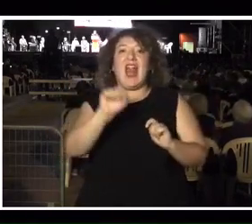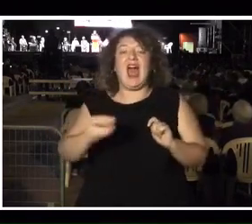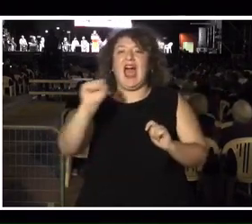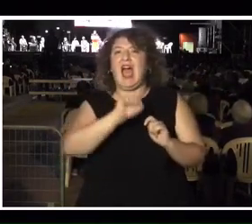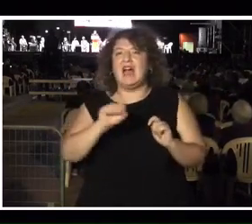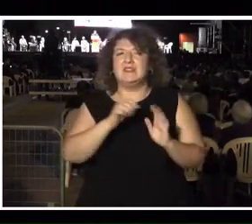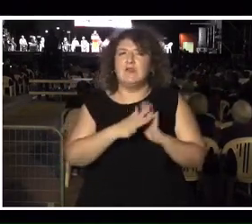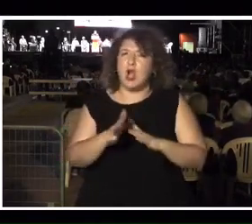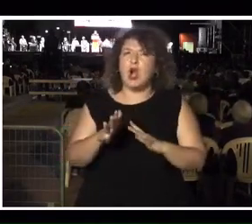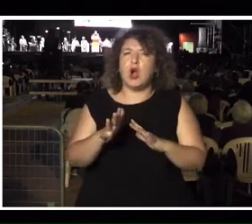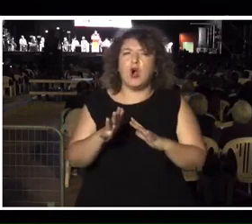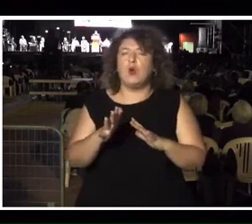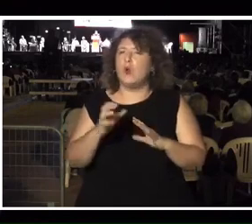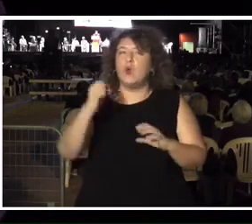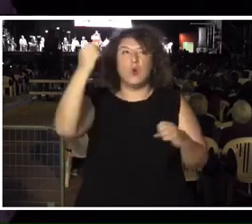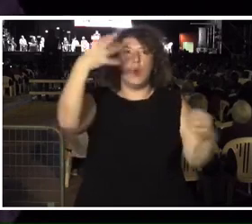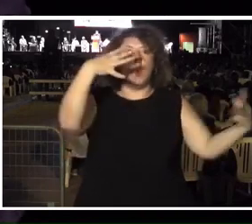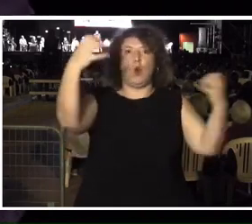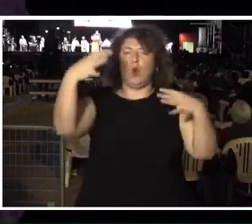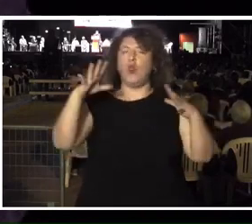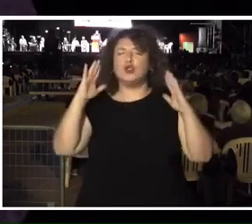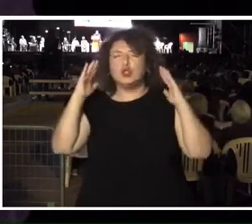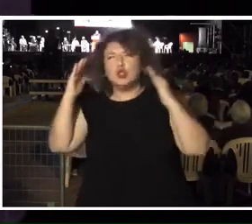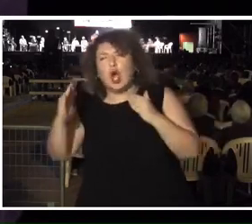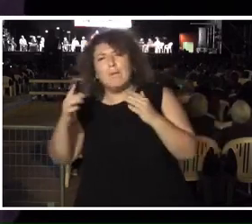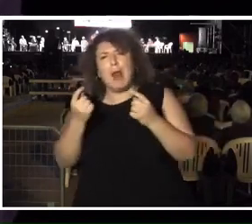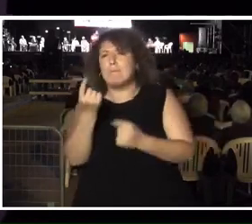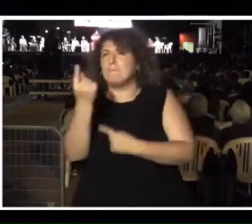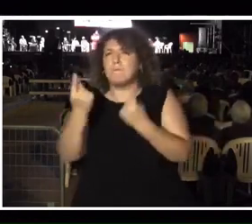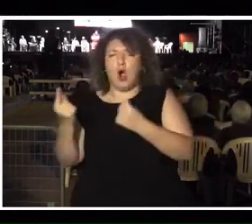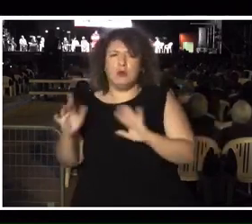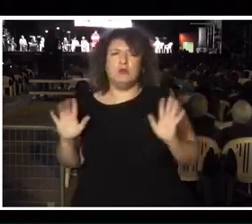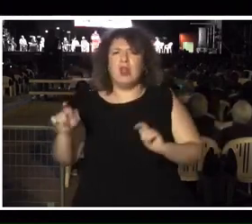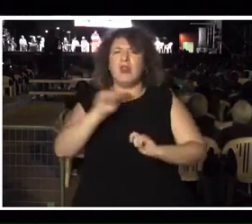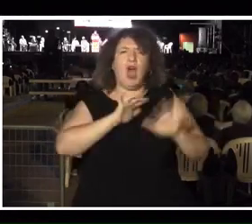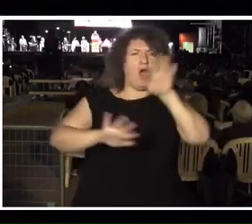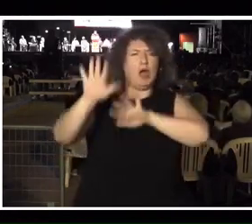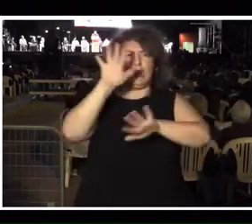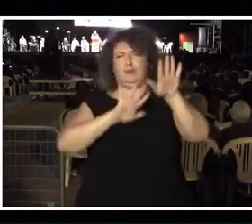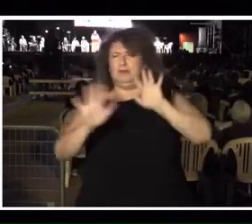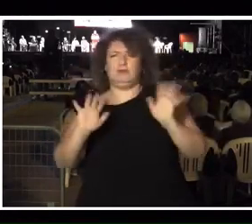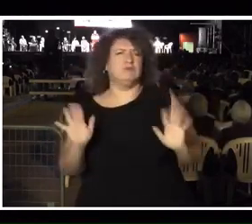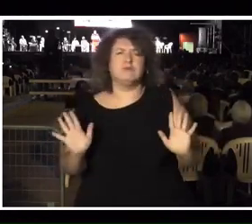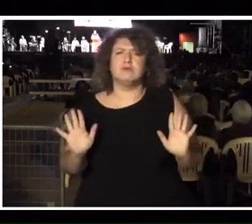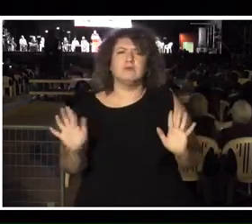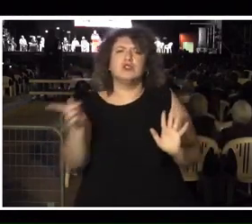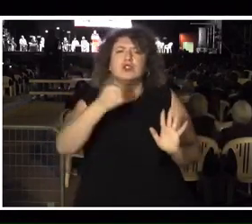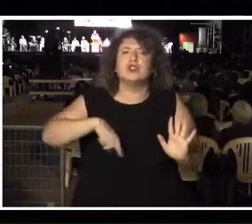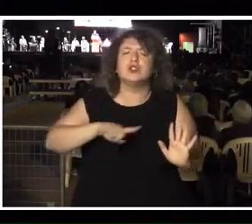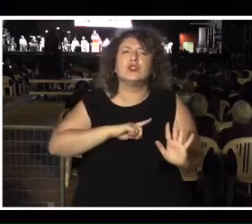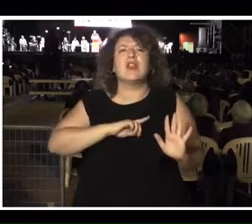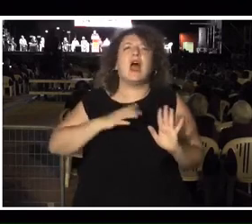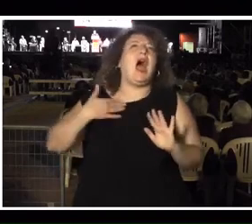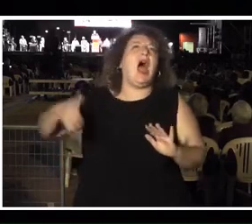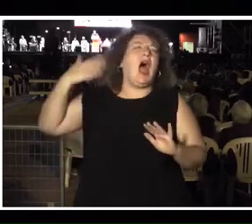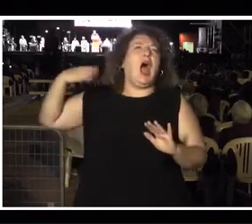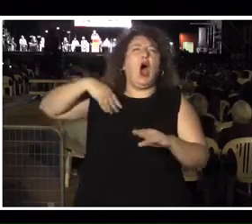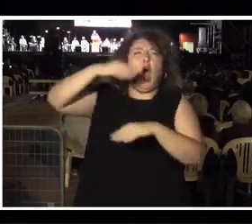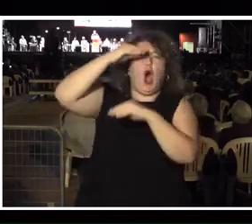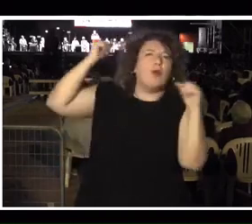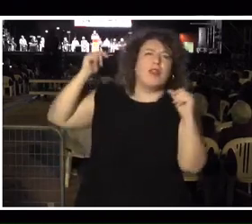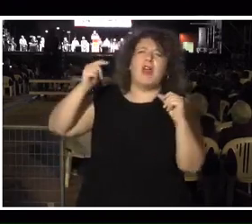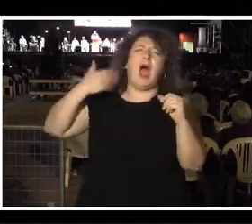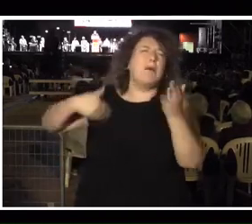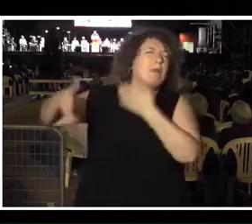escasas sombras y multitud de luces. Que nadie nos lleve a confusiones y enredos. No somos un partido del pasado, somos